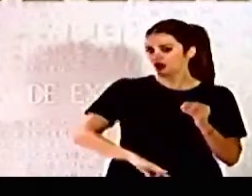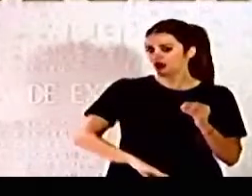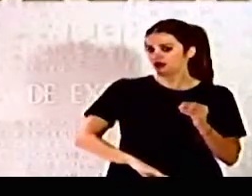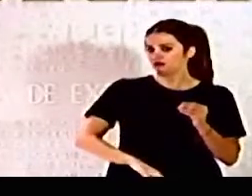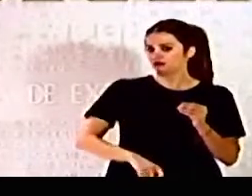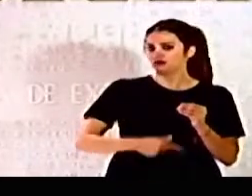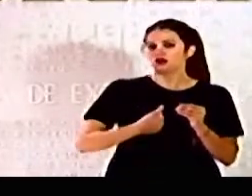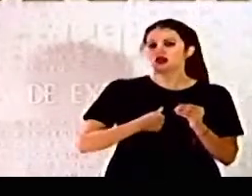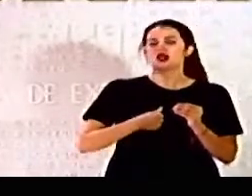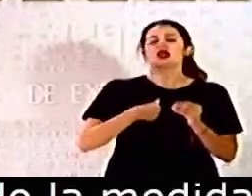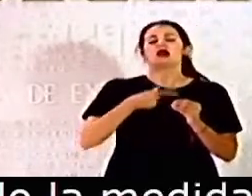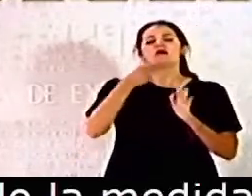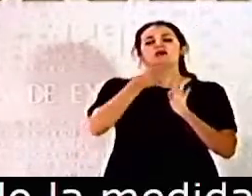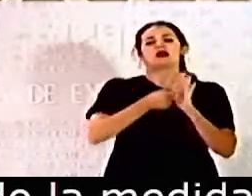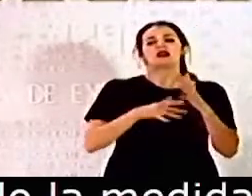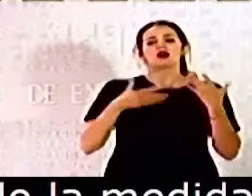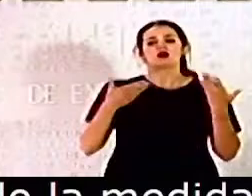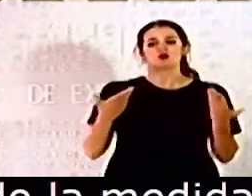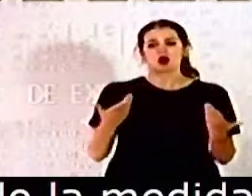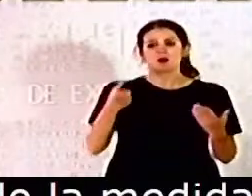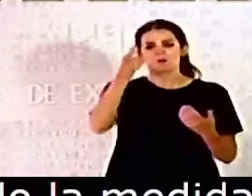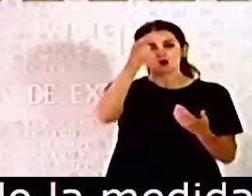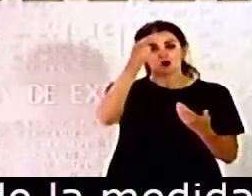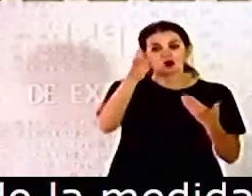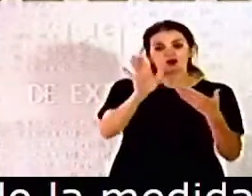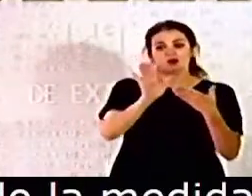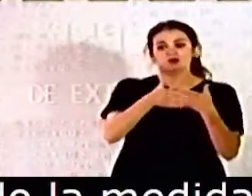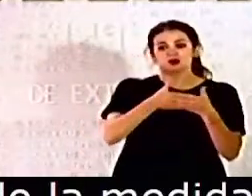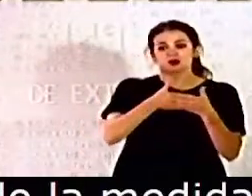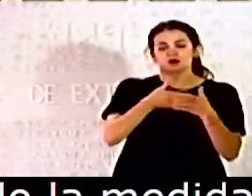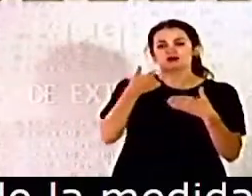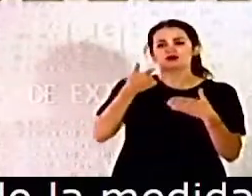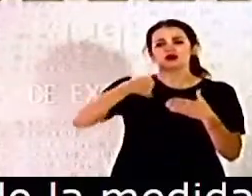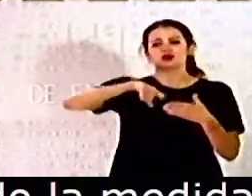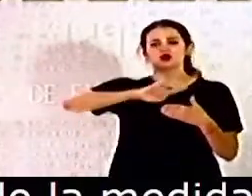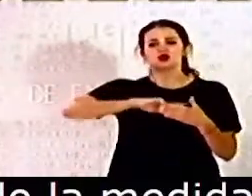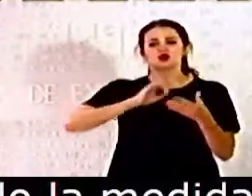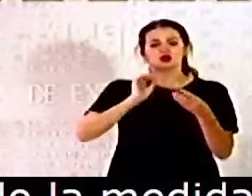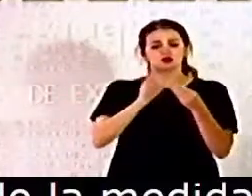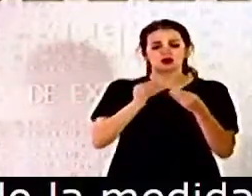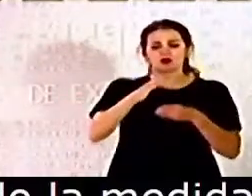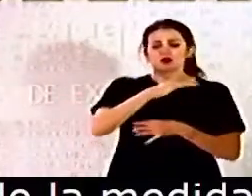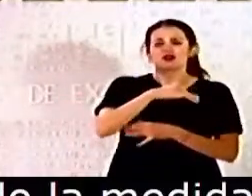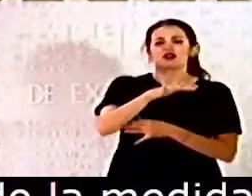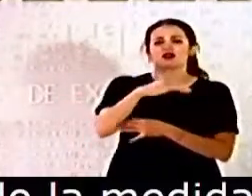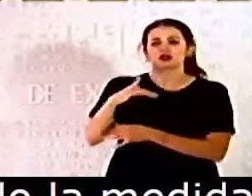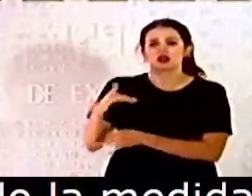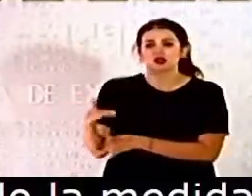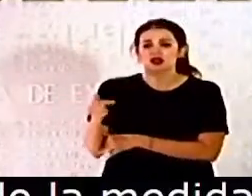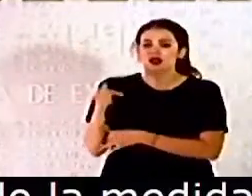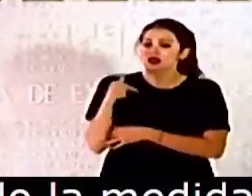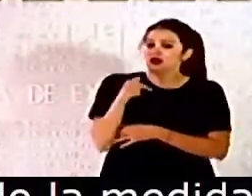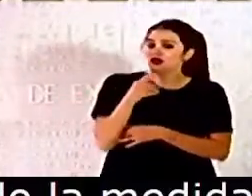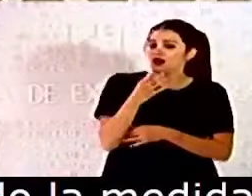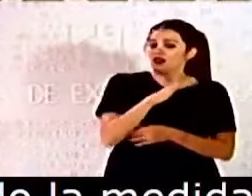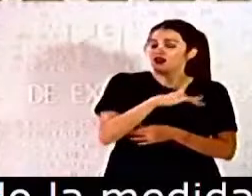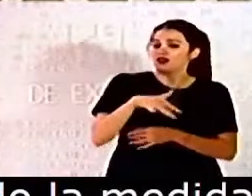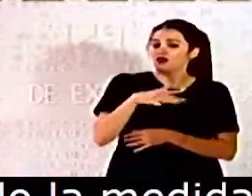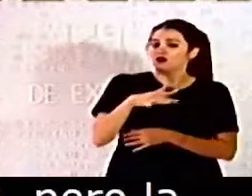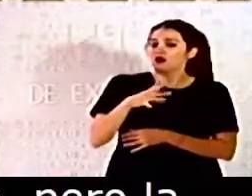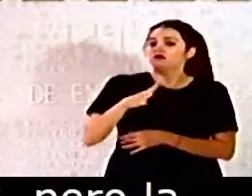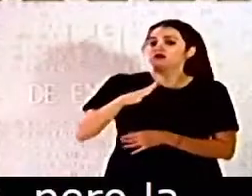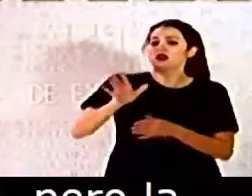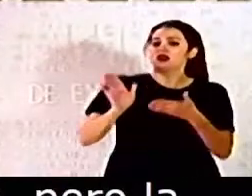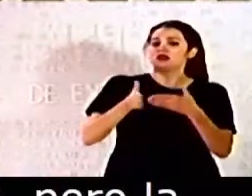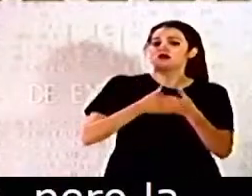que es la perimetración. Pero las estamos utilizando en aquellos sitios donde se puede perimetrar.